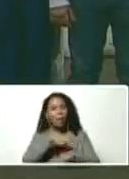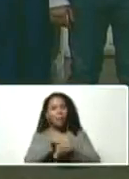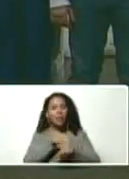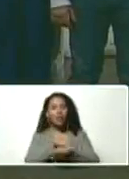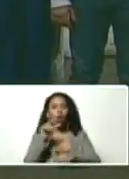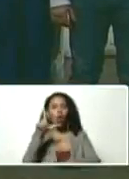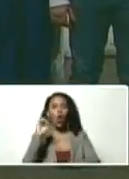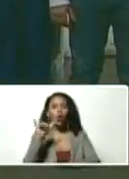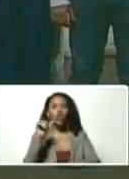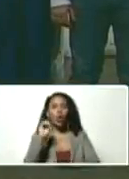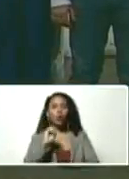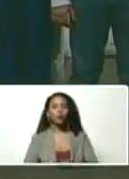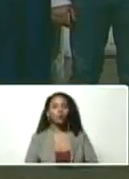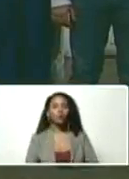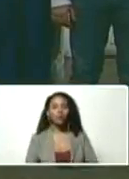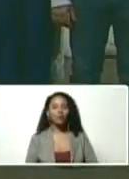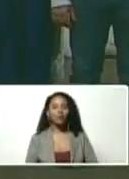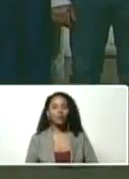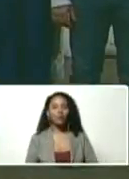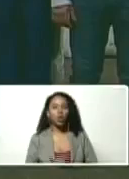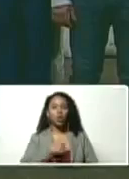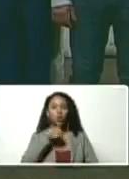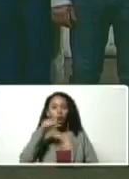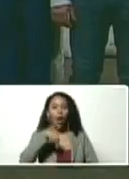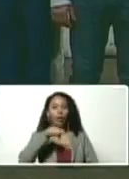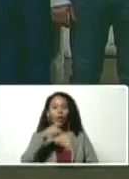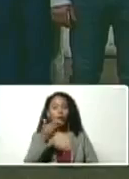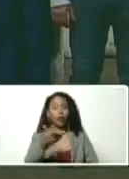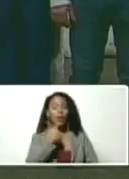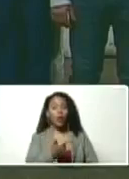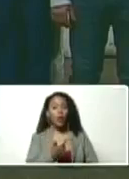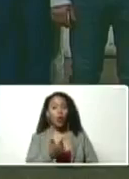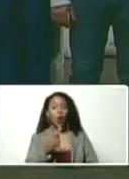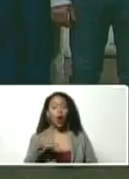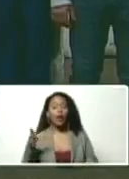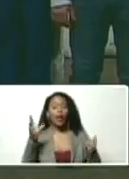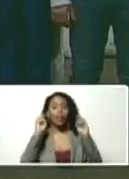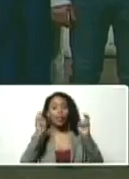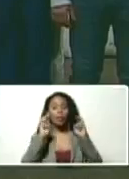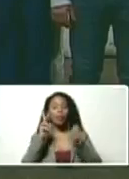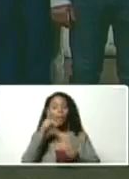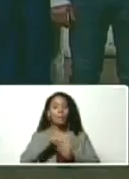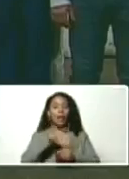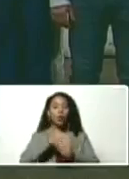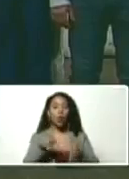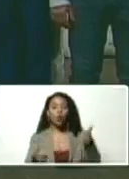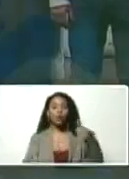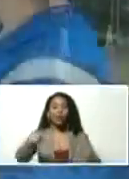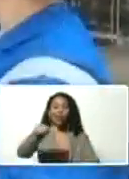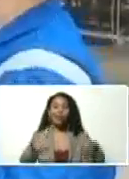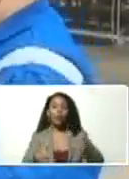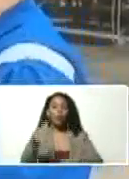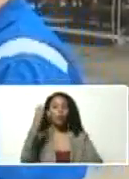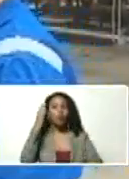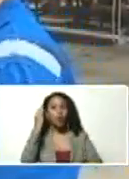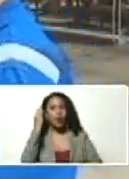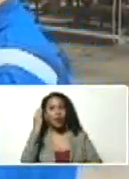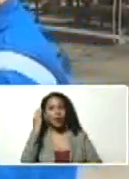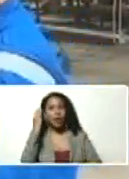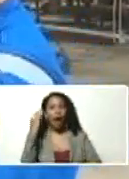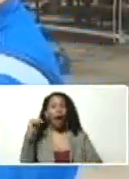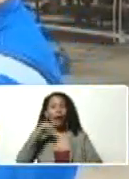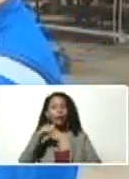Loyo. Estamos aquí, como usted lo dijo, en el complejo petroquímico Ana María Campos, en la costa